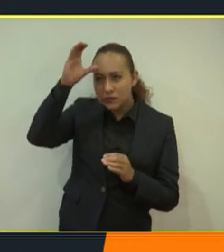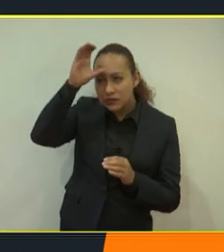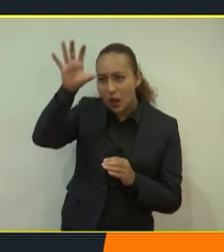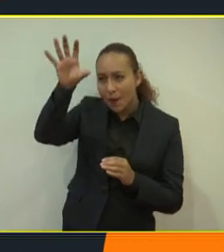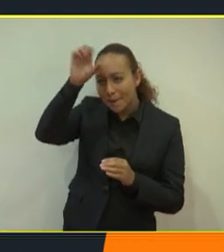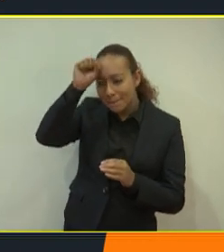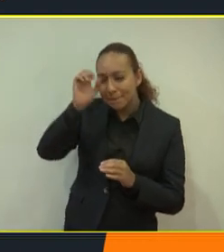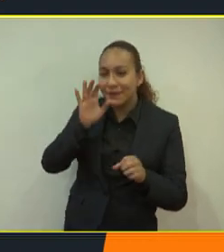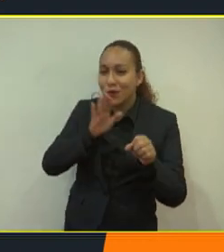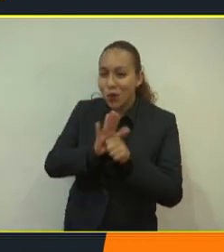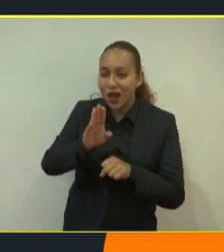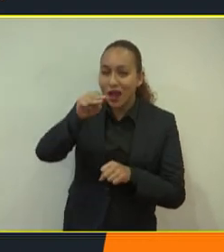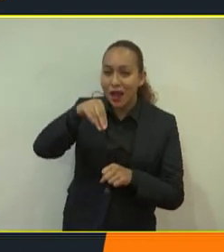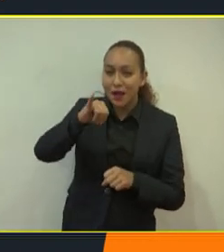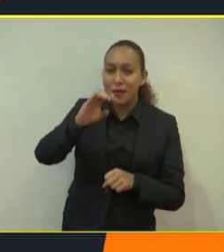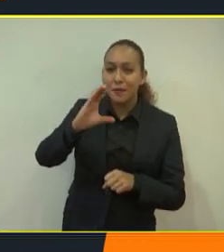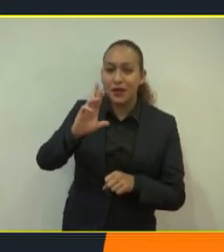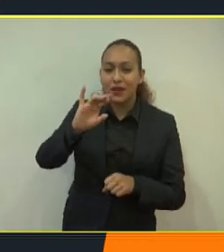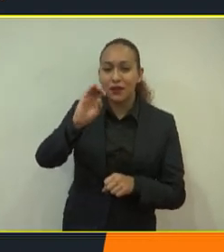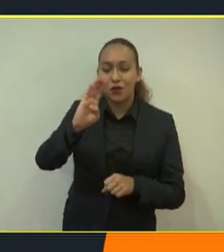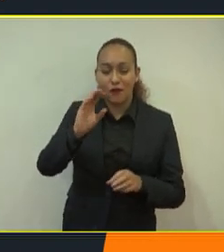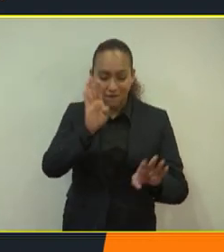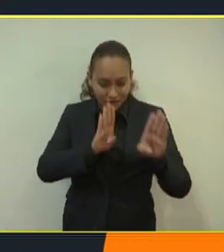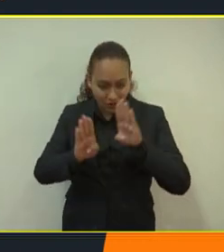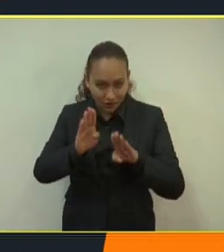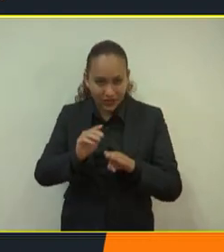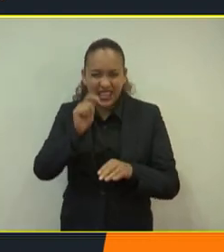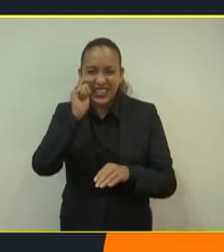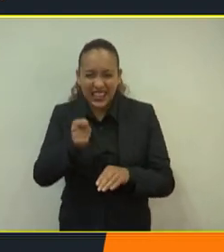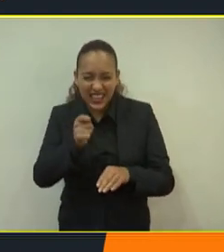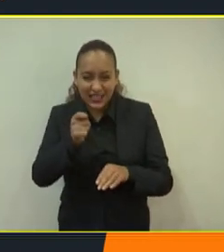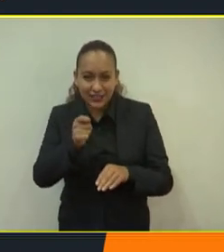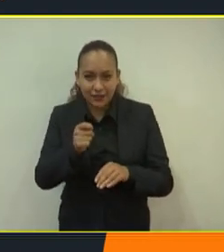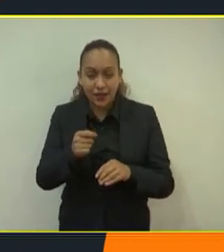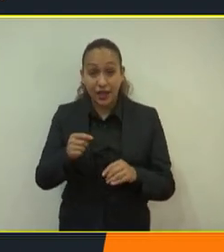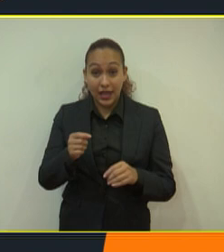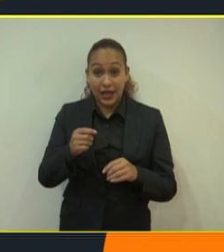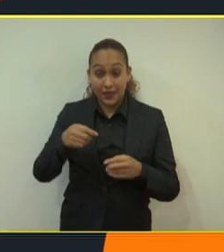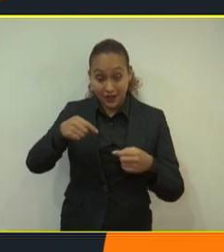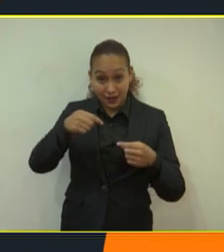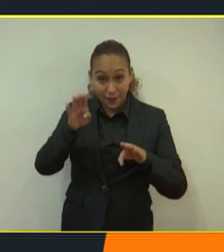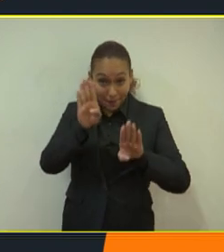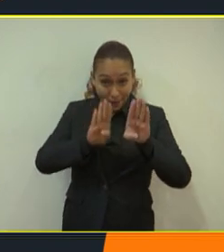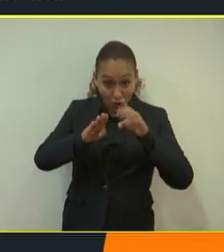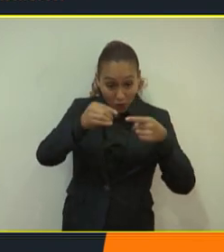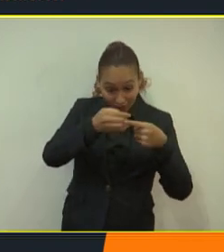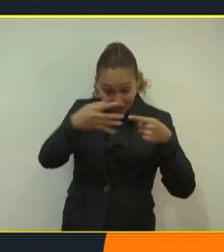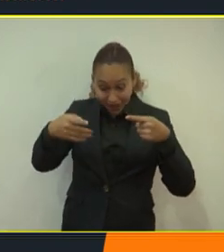que es la ciencia que estudia los microorganismos, como las bacterias, los virus y los hongos.